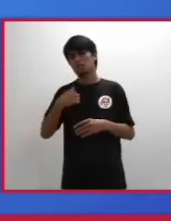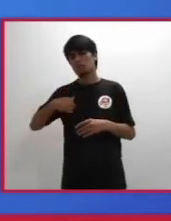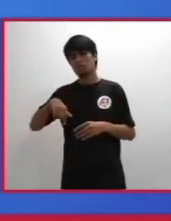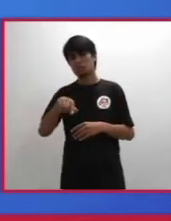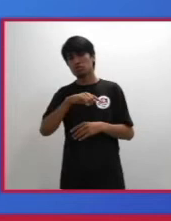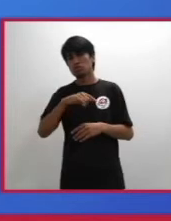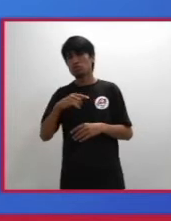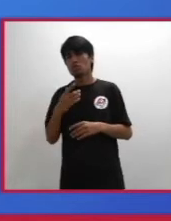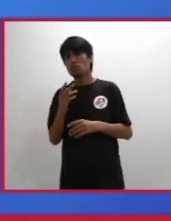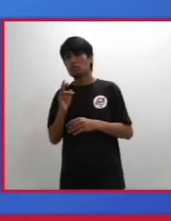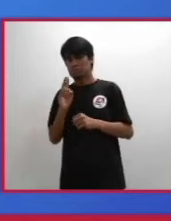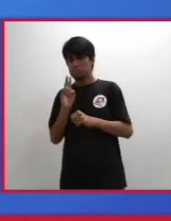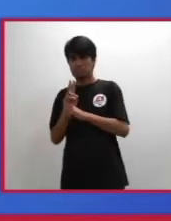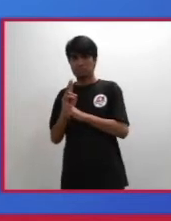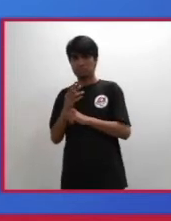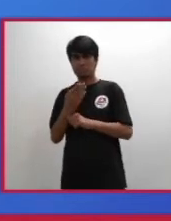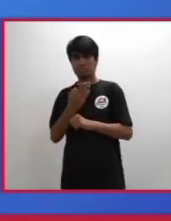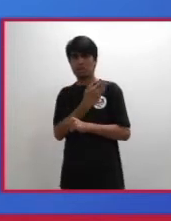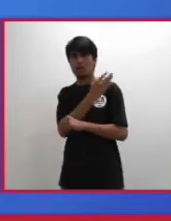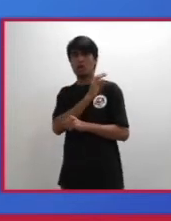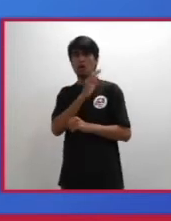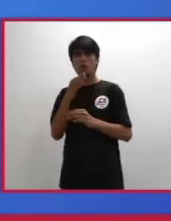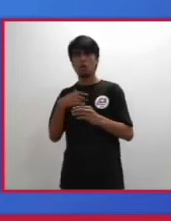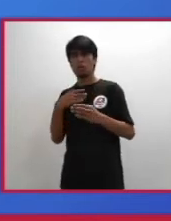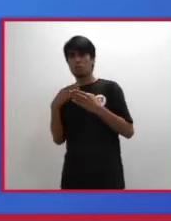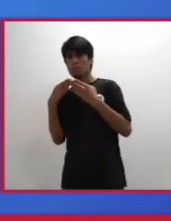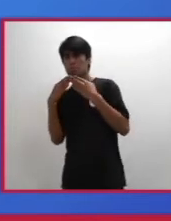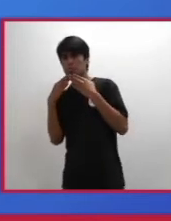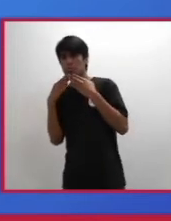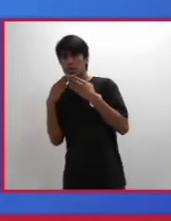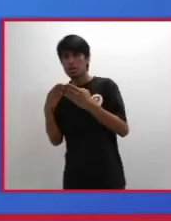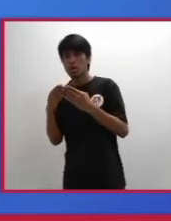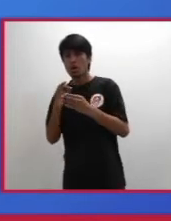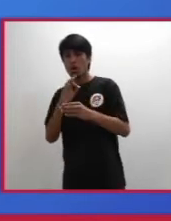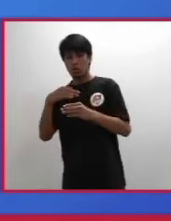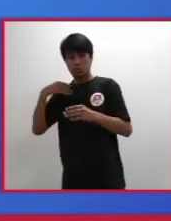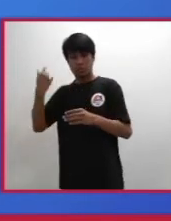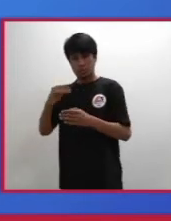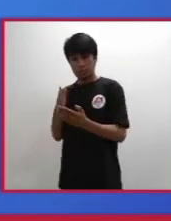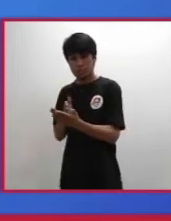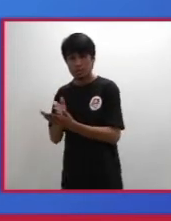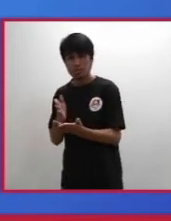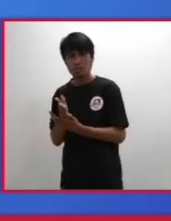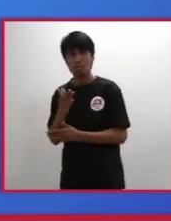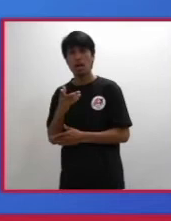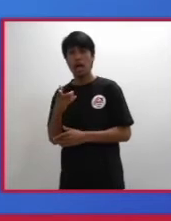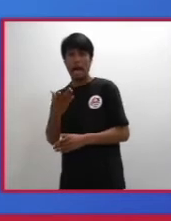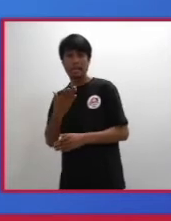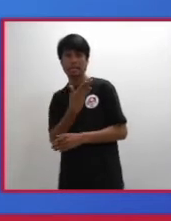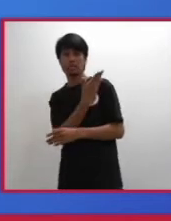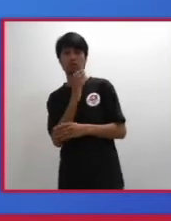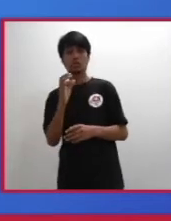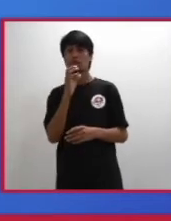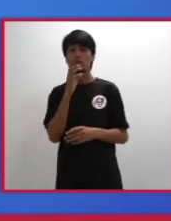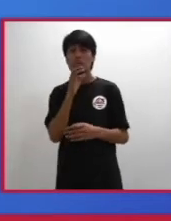hacer o cómo, cuáles son las preguntas, cuáles son las medidas o las acciones que debemos tomar cuando suceden este tipo